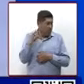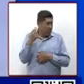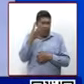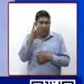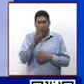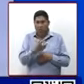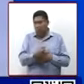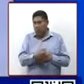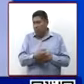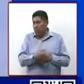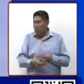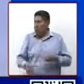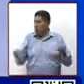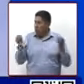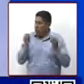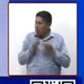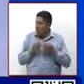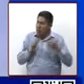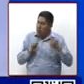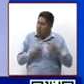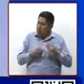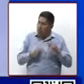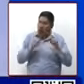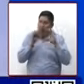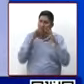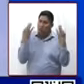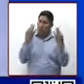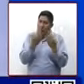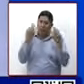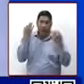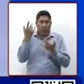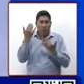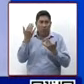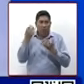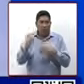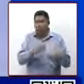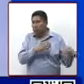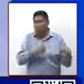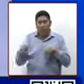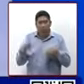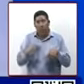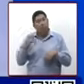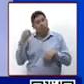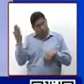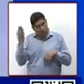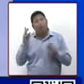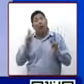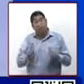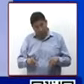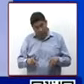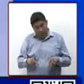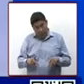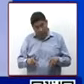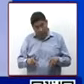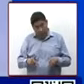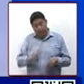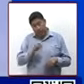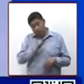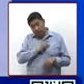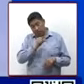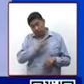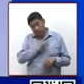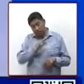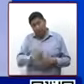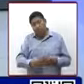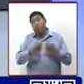tratando de amplificar este dolor que está pasando en la familia, tenemos que hacerlo hasta que esta persona ojalá haga conciencia y devuelva